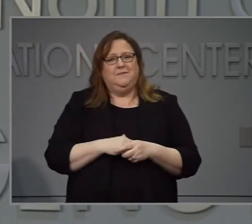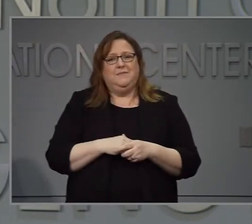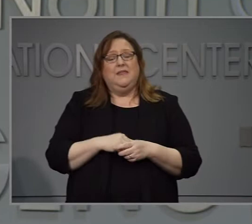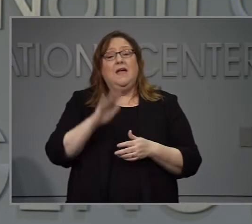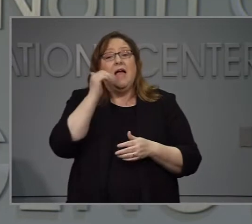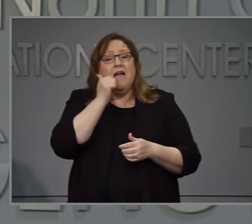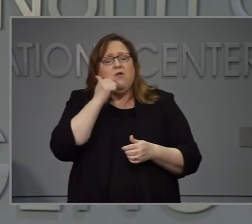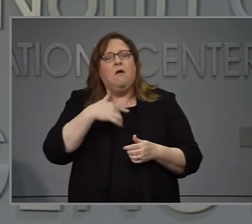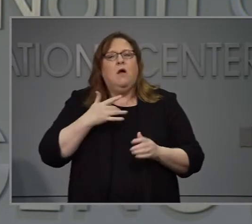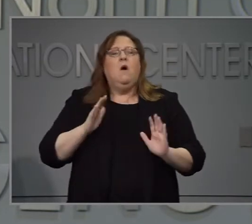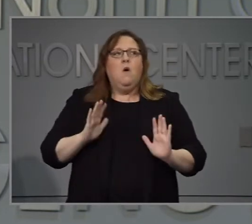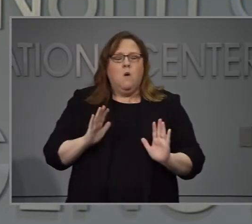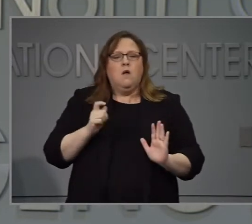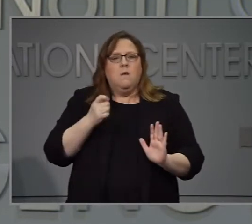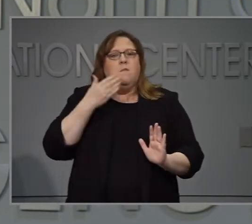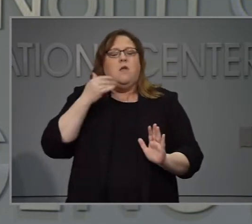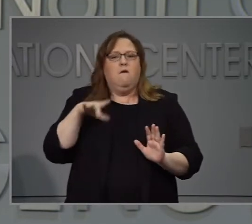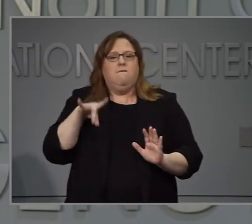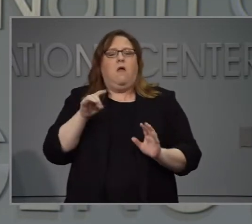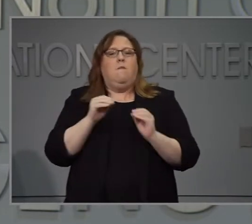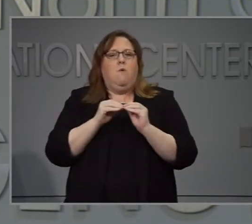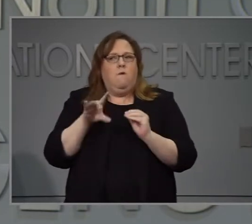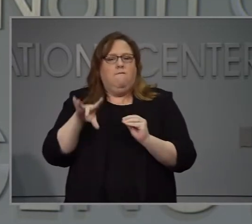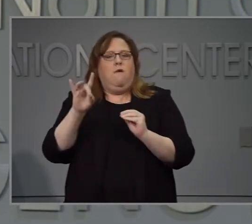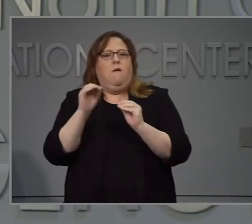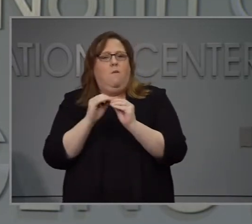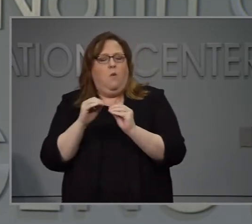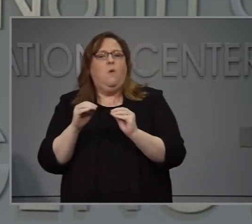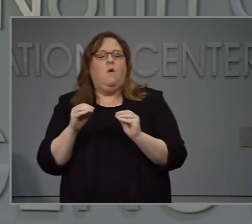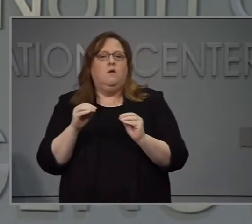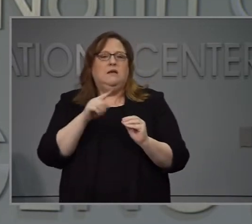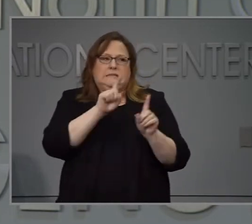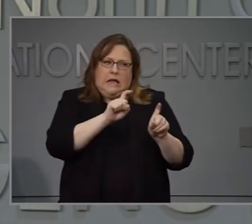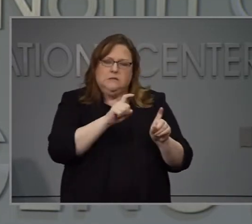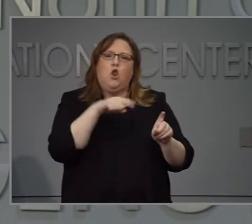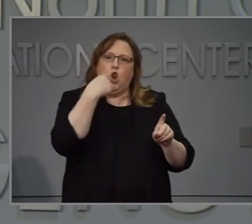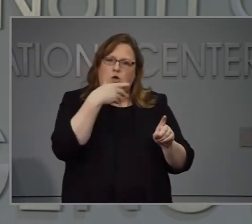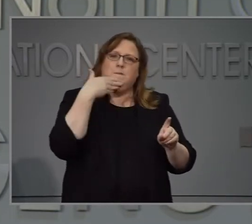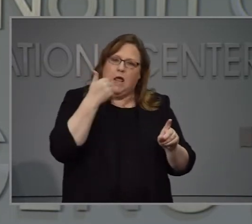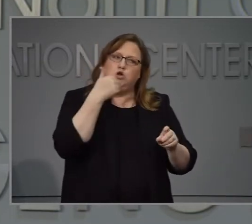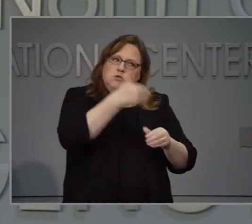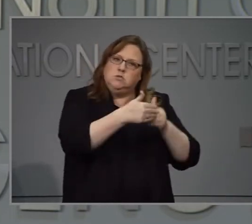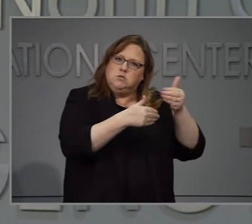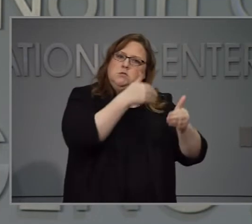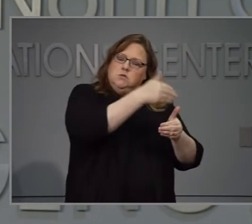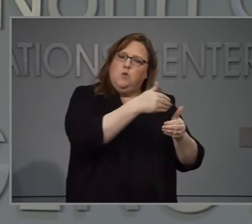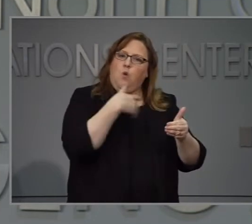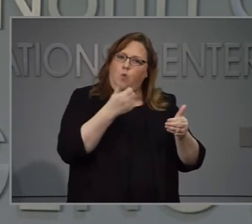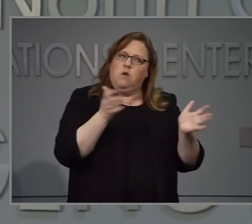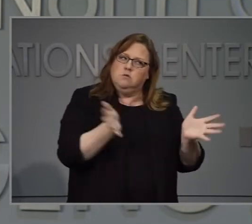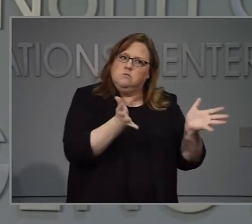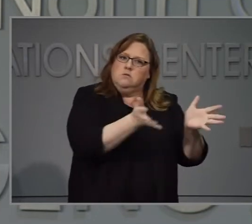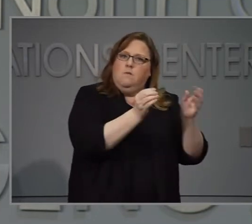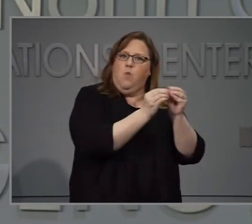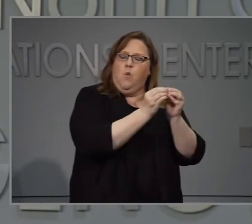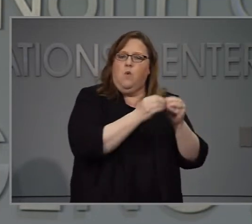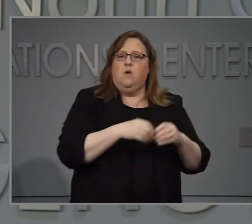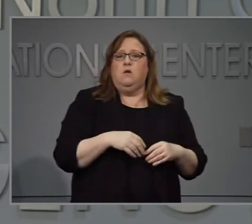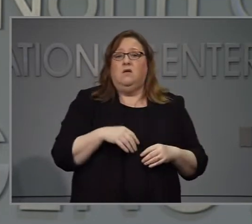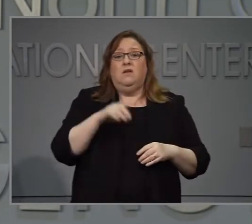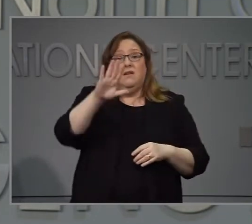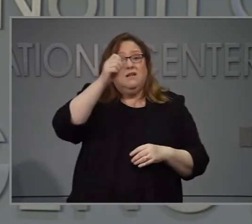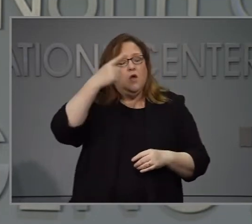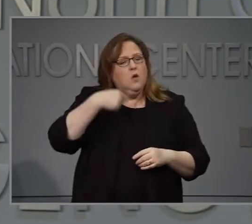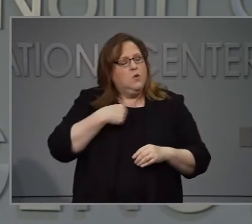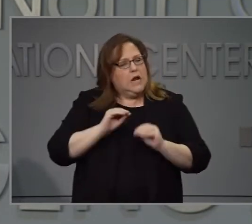acerca de dónde estamos en el proceso de pruebas y vamos a continuar aumentando lo deseamos